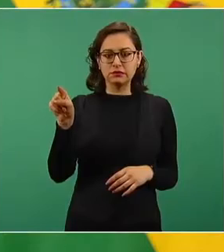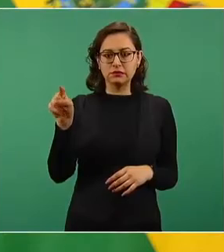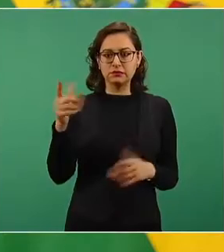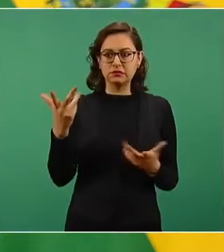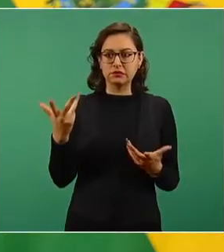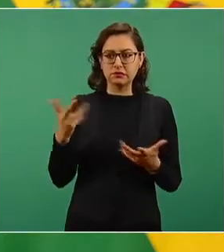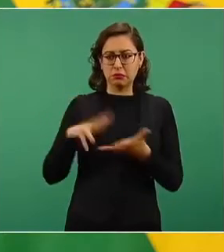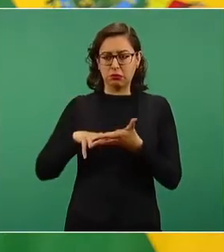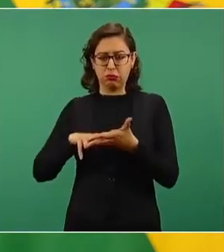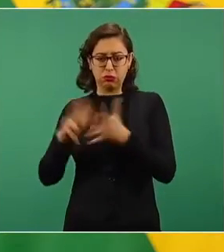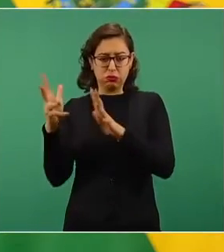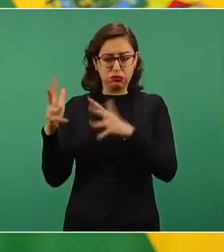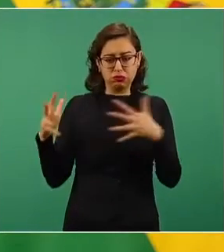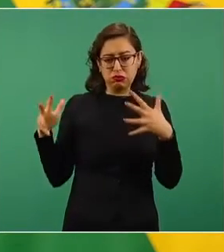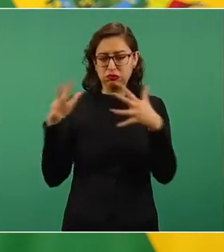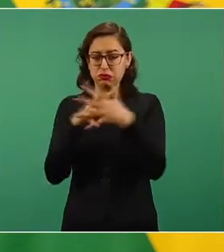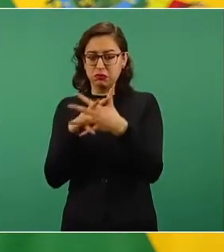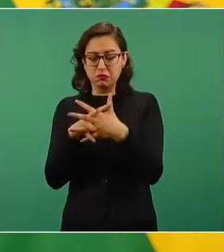mucha violencia.